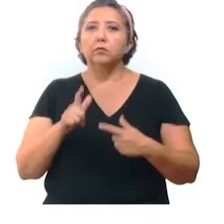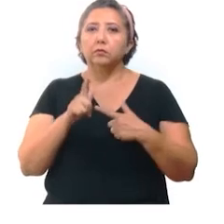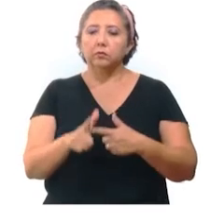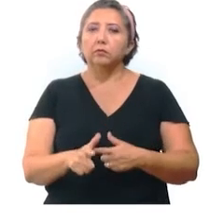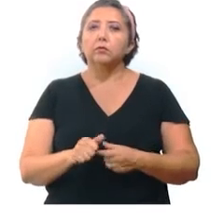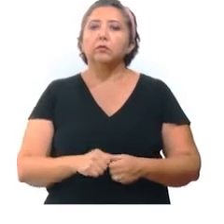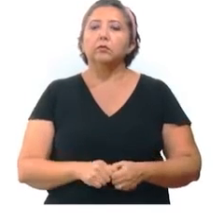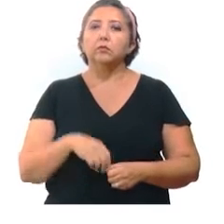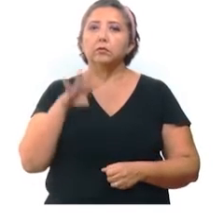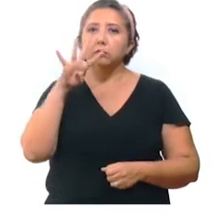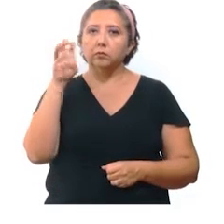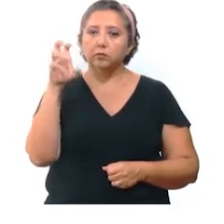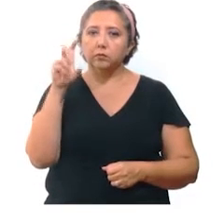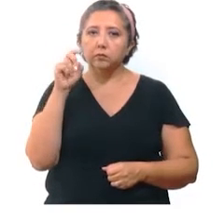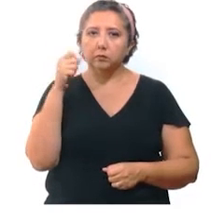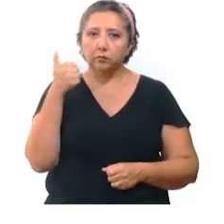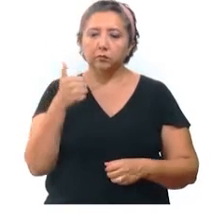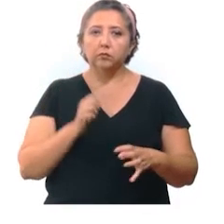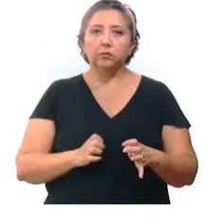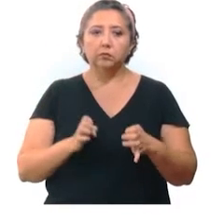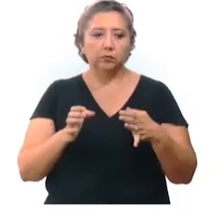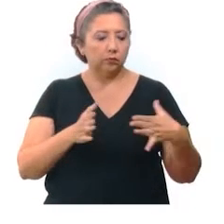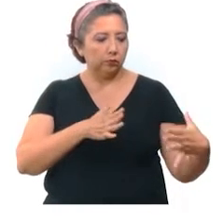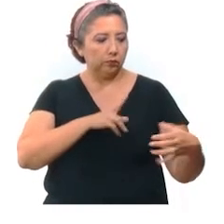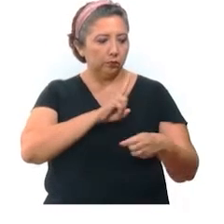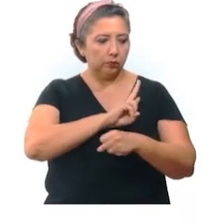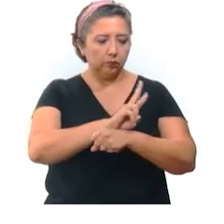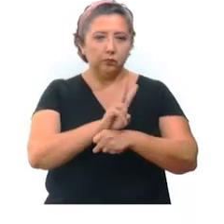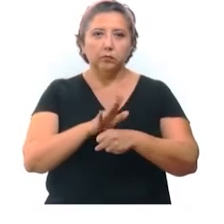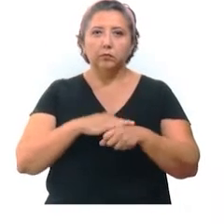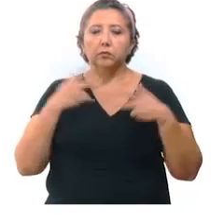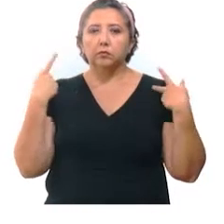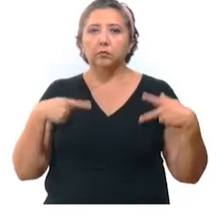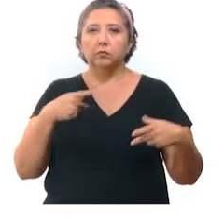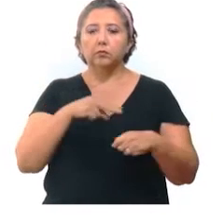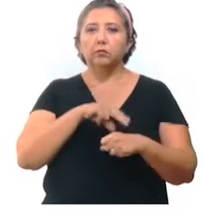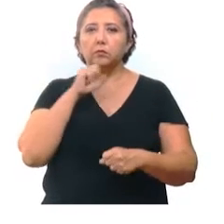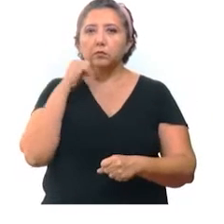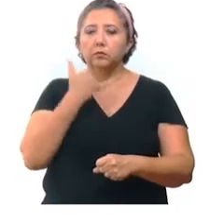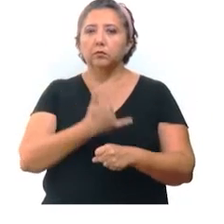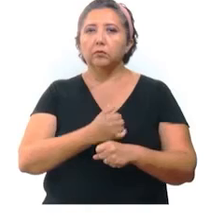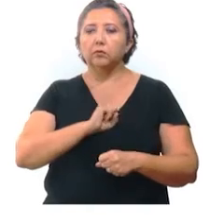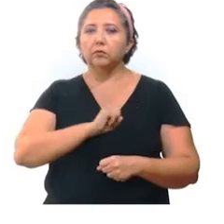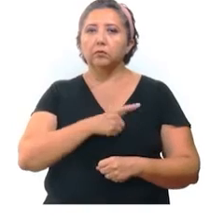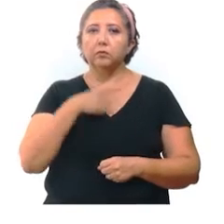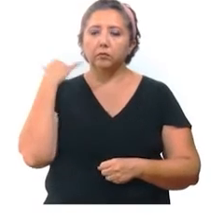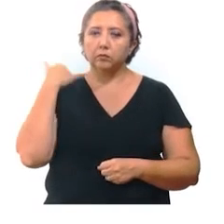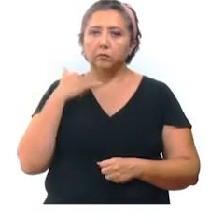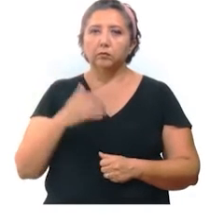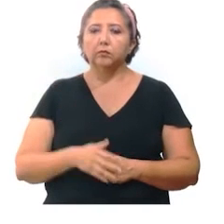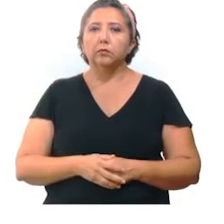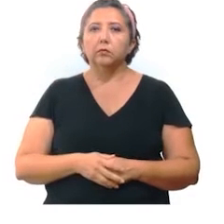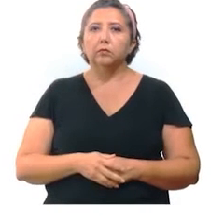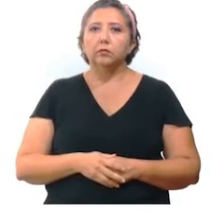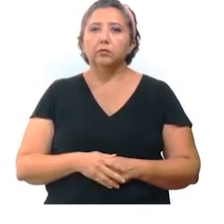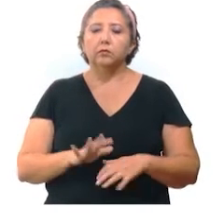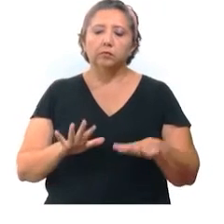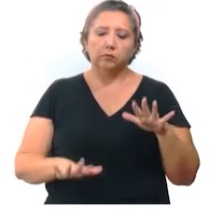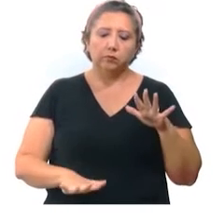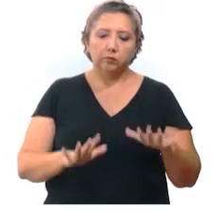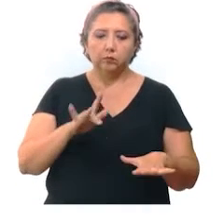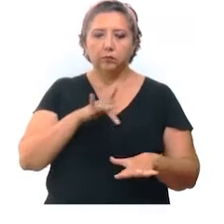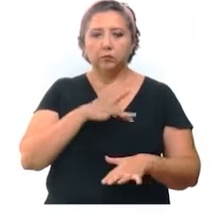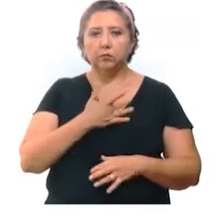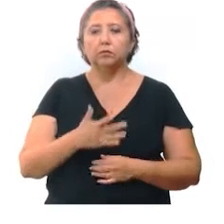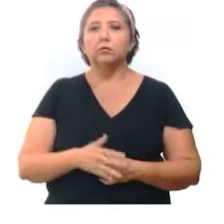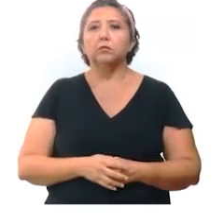los casos activos, 436 están estables, aislados y monitoreados por personal médico de la Secretaría de Salud de Yucatán.